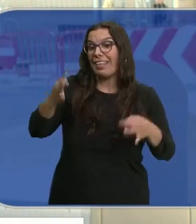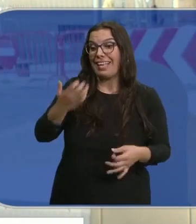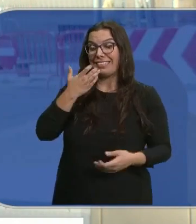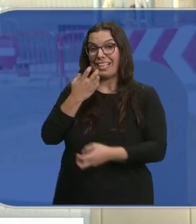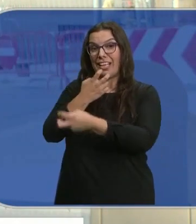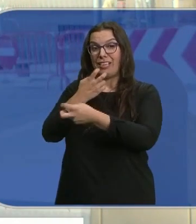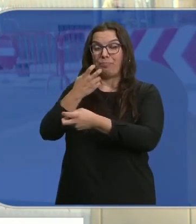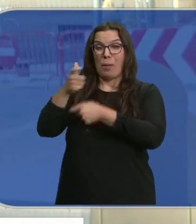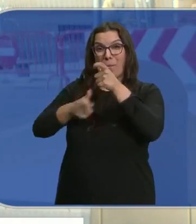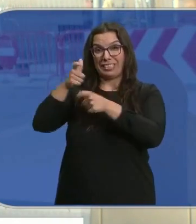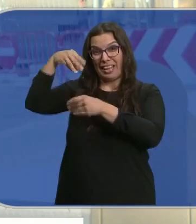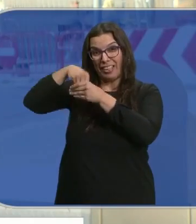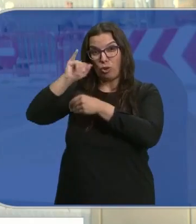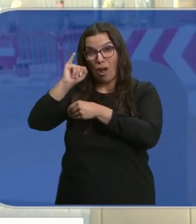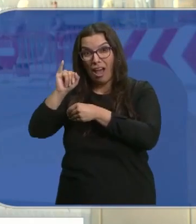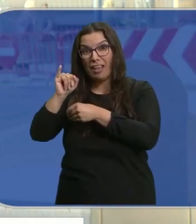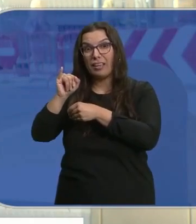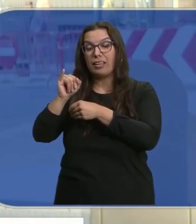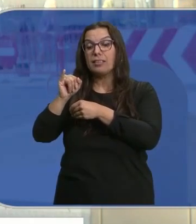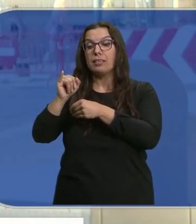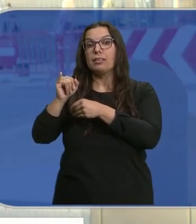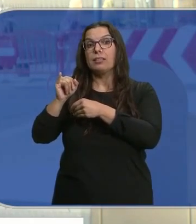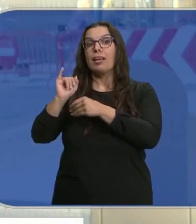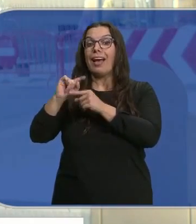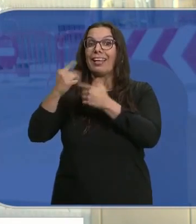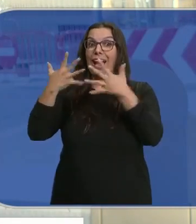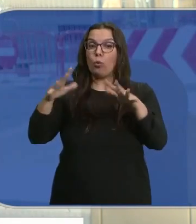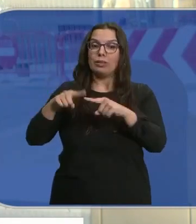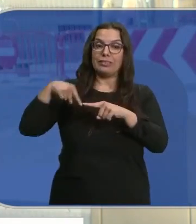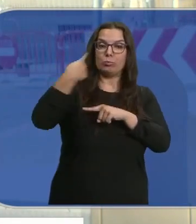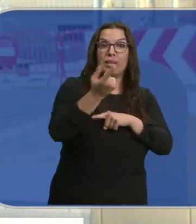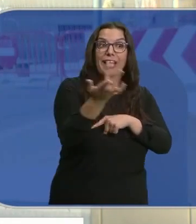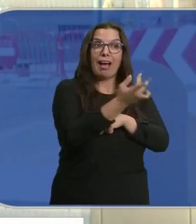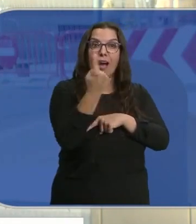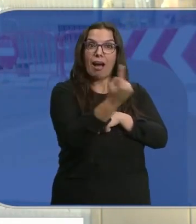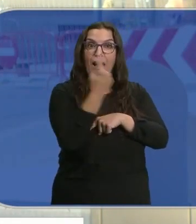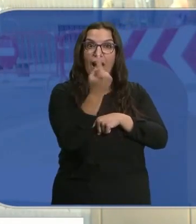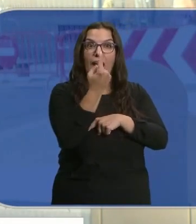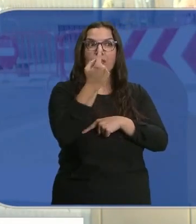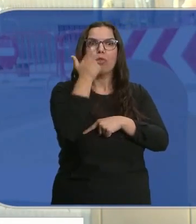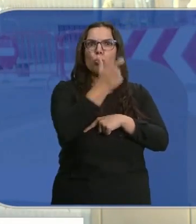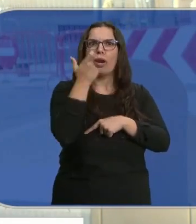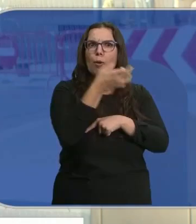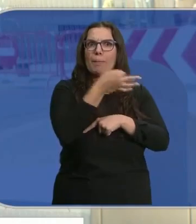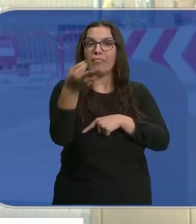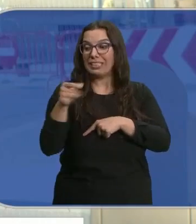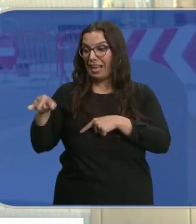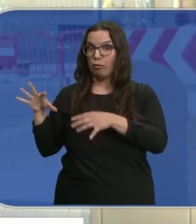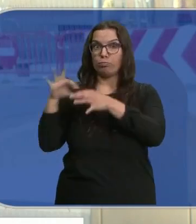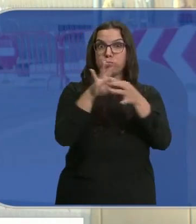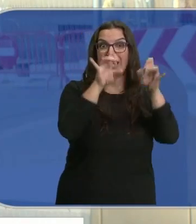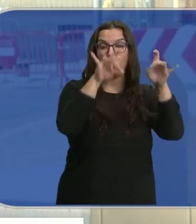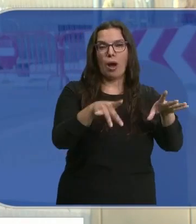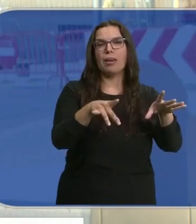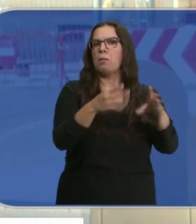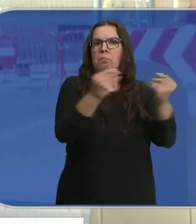de esa bacteria botulímica o de sus esporas quedaría inhabilitada si se calienta tal y como marca la etiqueta. Ese parece ser precisamente el problema